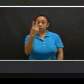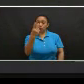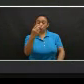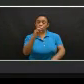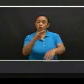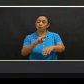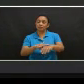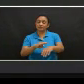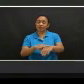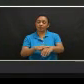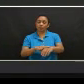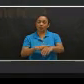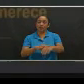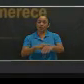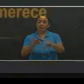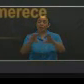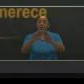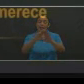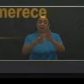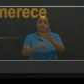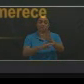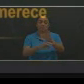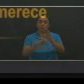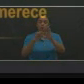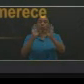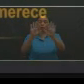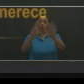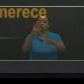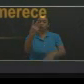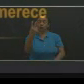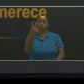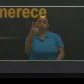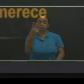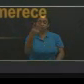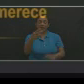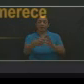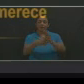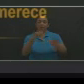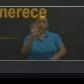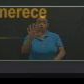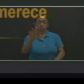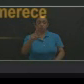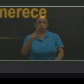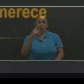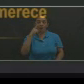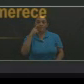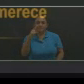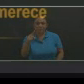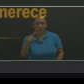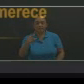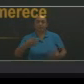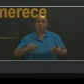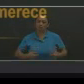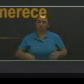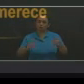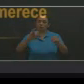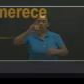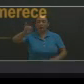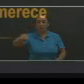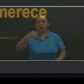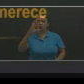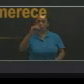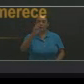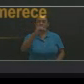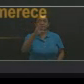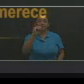Segundo libro de Samuel, capítulo número 12 y verso número 5. Mire las oportunidades que Dios da. A Jonás le hablaron